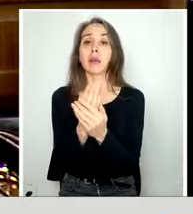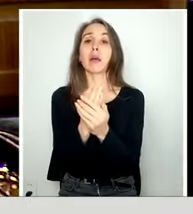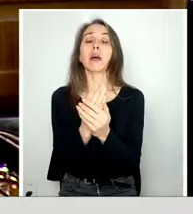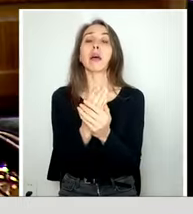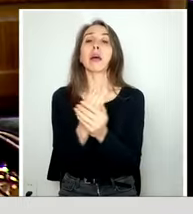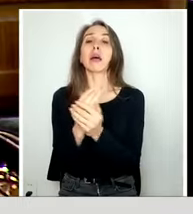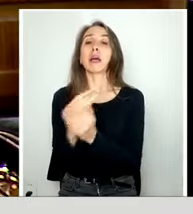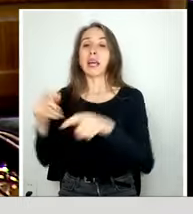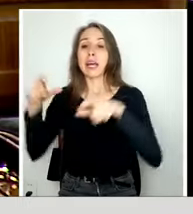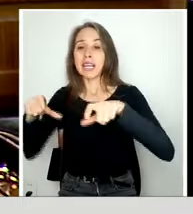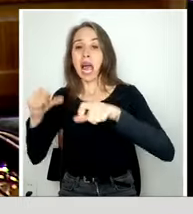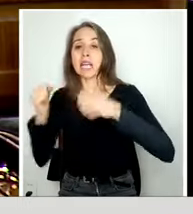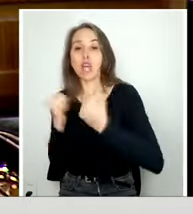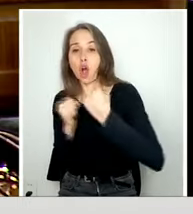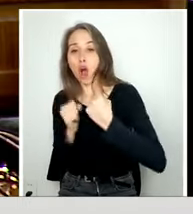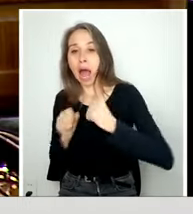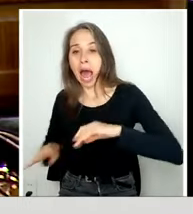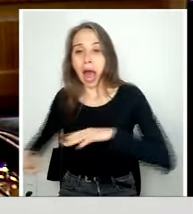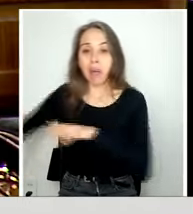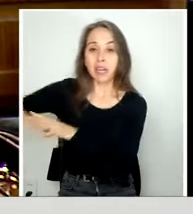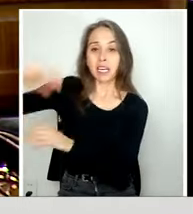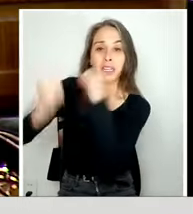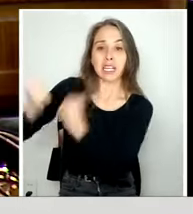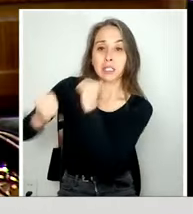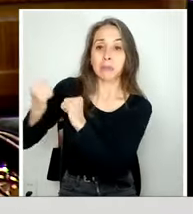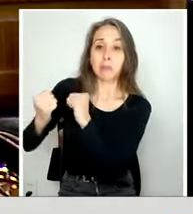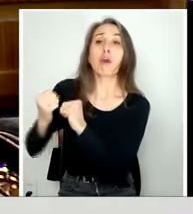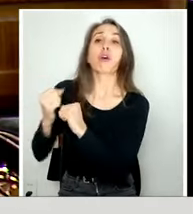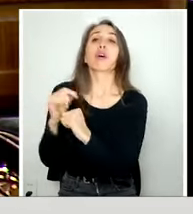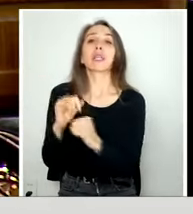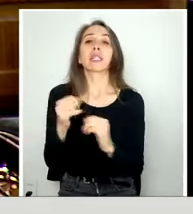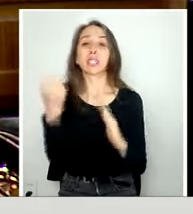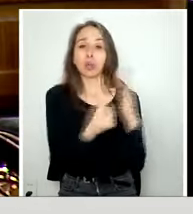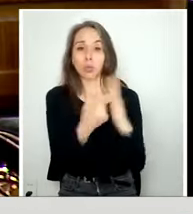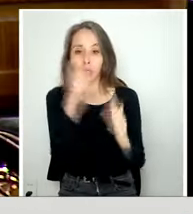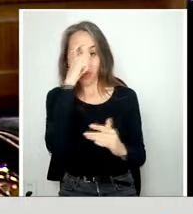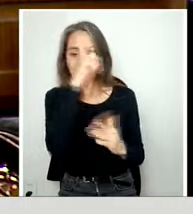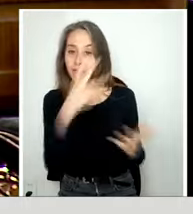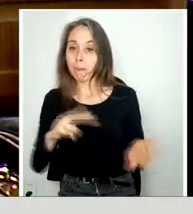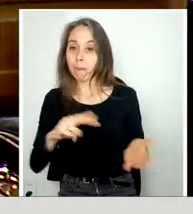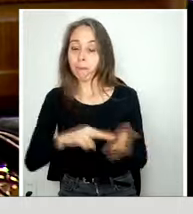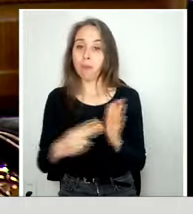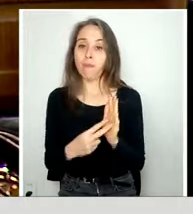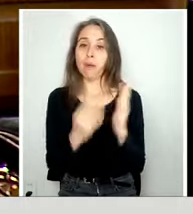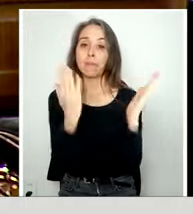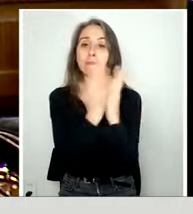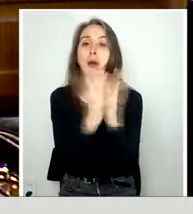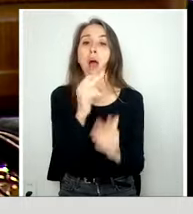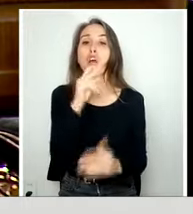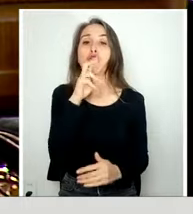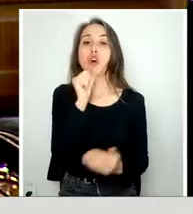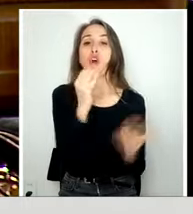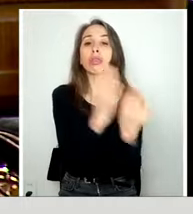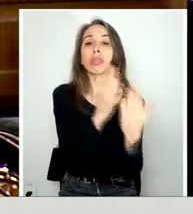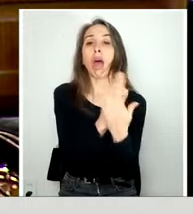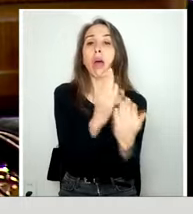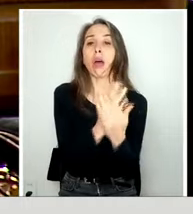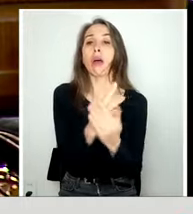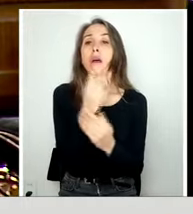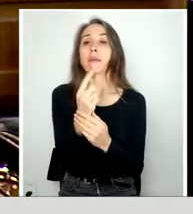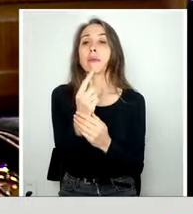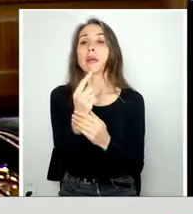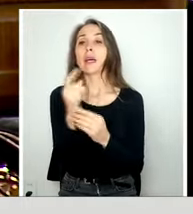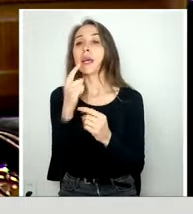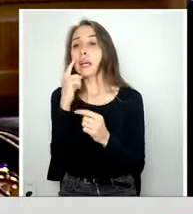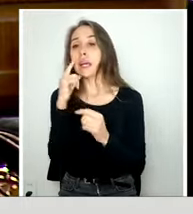pista sino que además deben luchar en un terreno adverso cuando se trata de la vida académica Y eso lo hemos podido ver cuando hacen una entrevista a una a